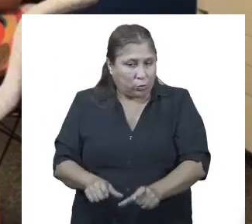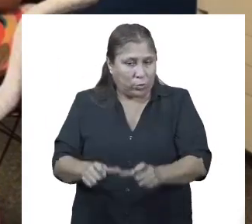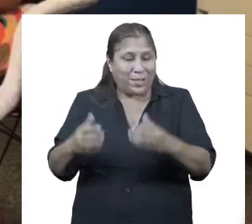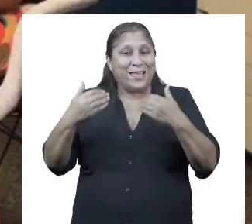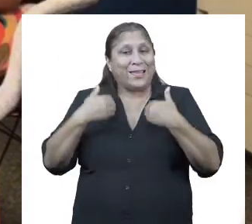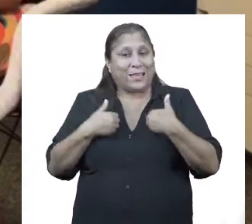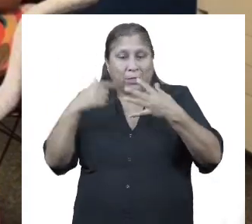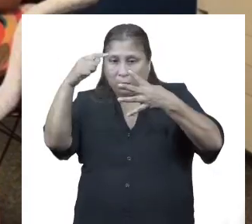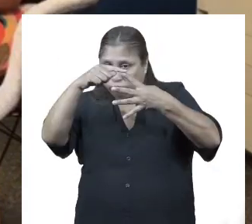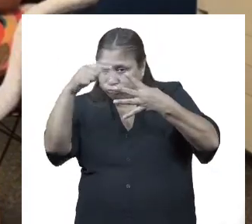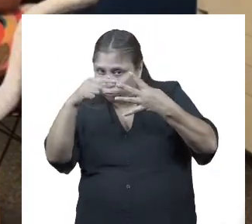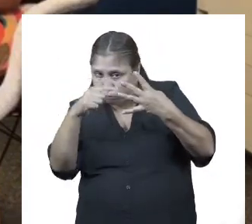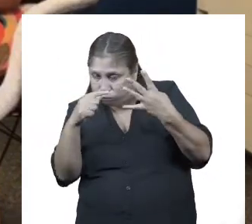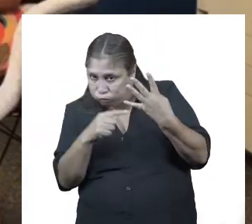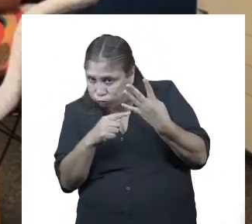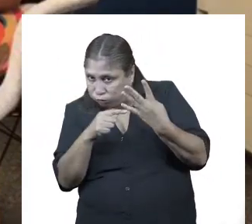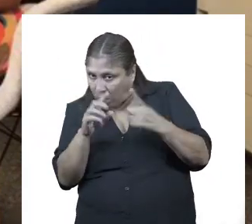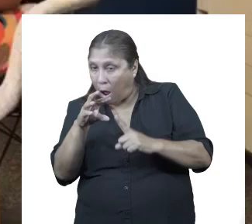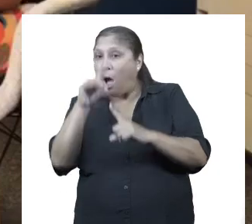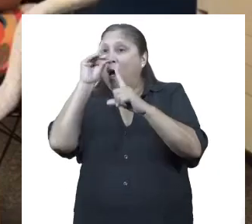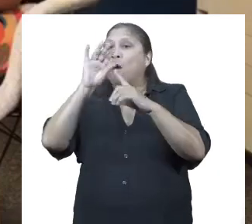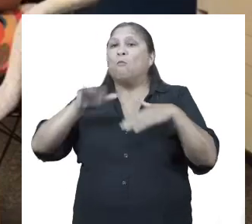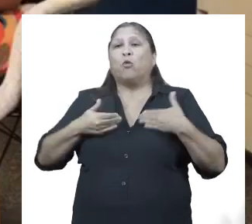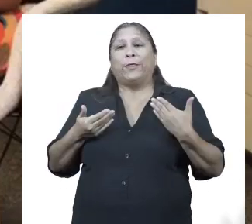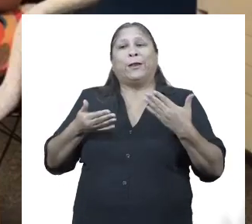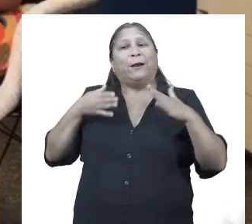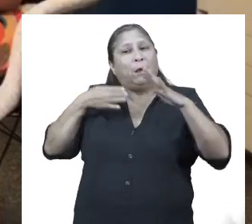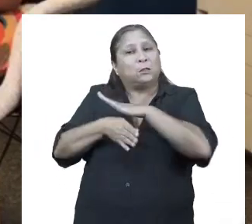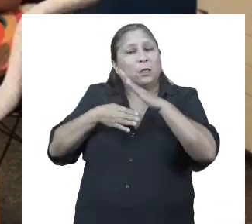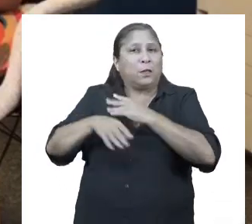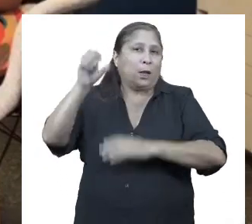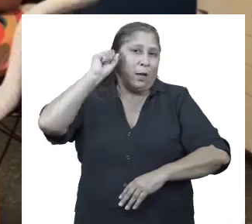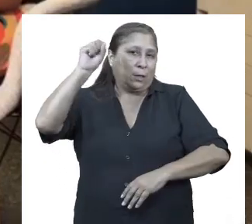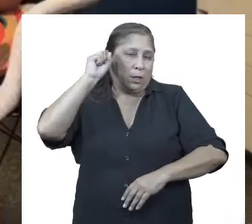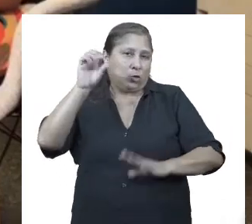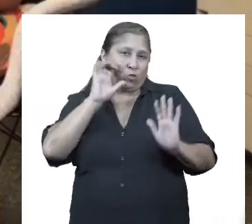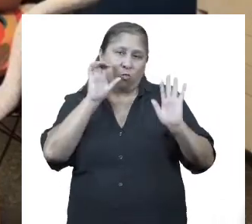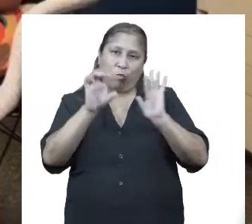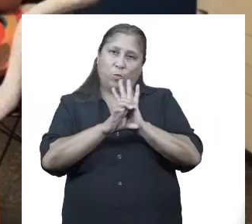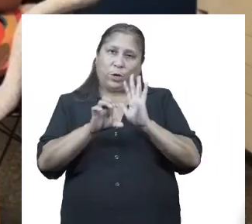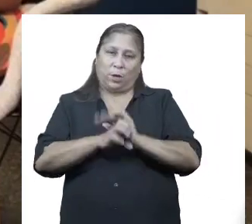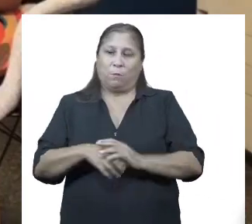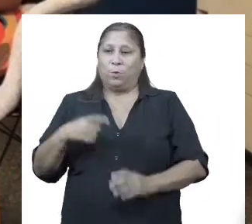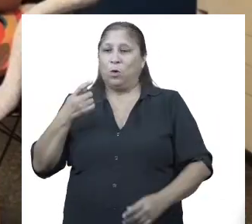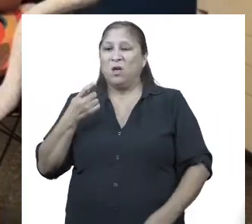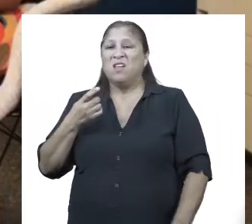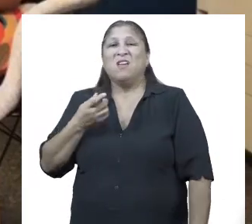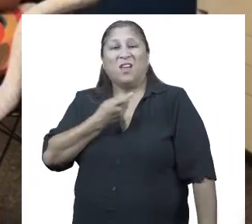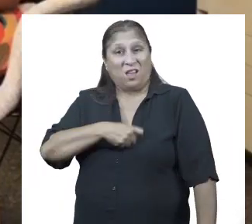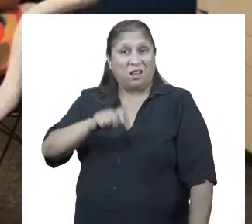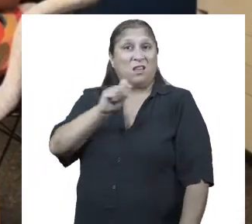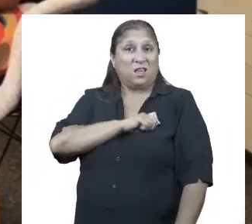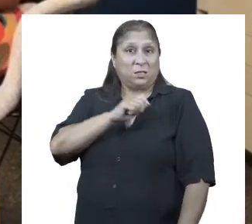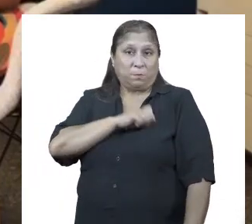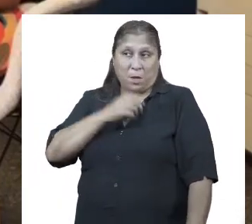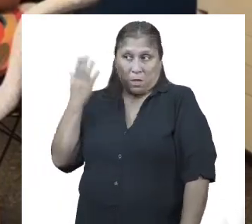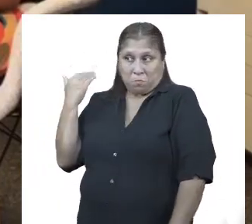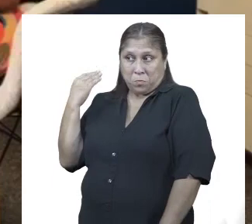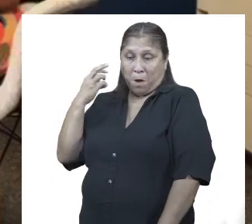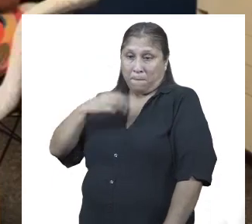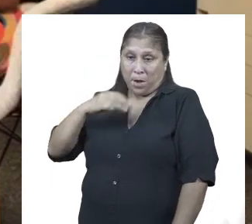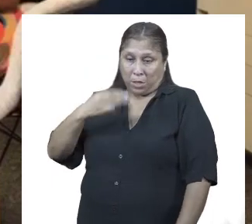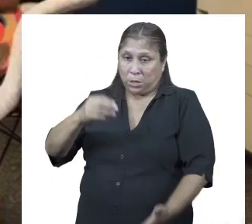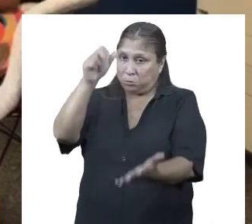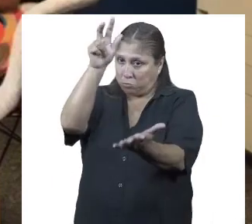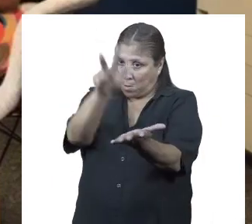bajo determinadas condiciones pueden acceder a este derecho. Veamos el caso, por ejemplo, de España. España, el día martes,